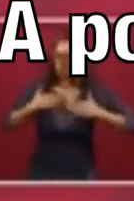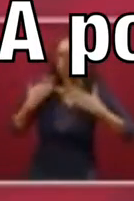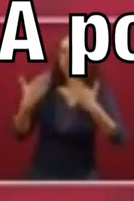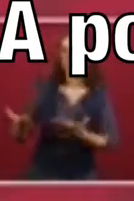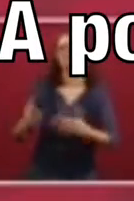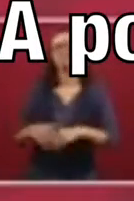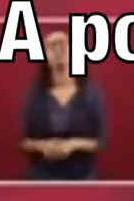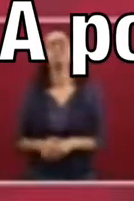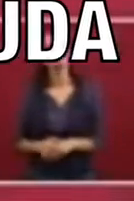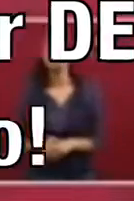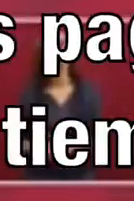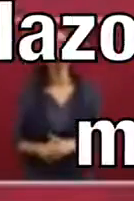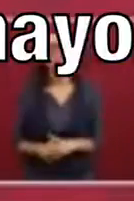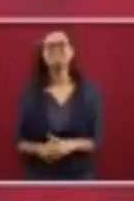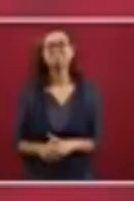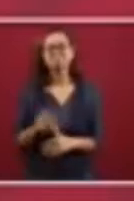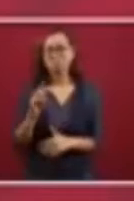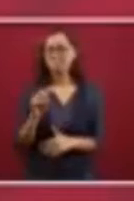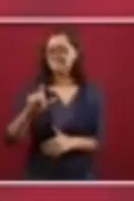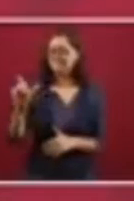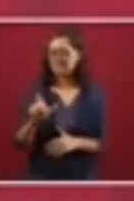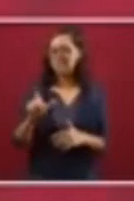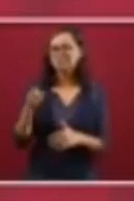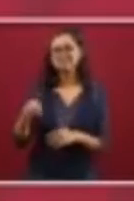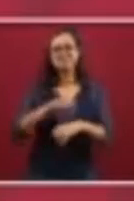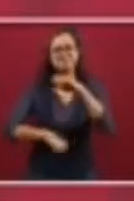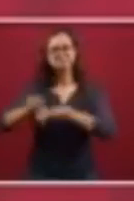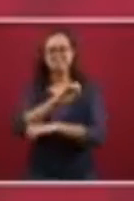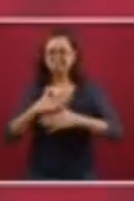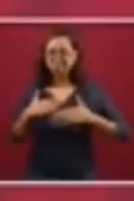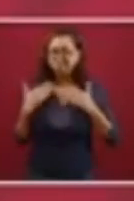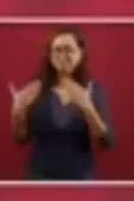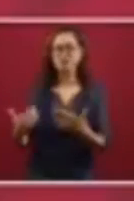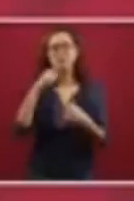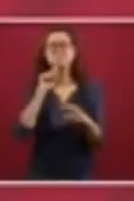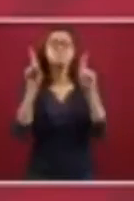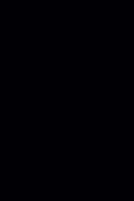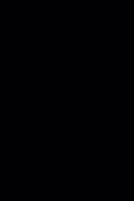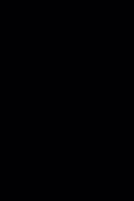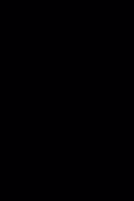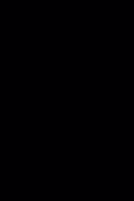en Pemex como empresa productiva y hay confianza en el país.